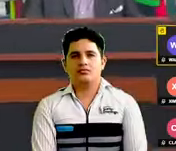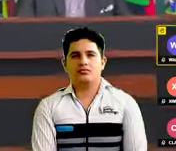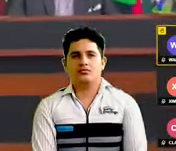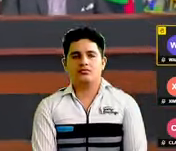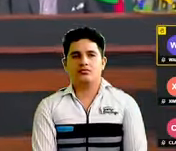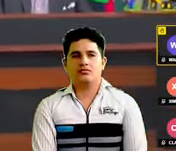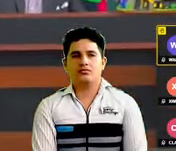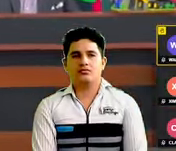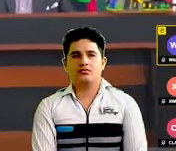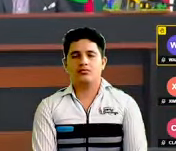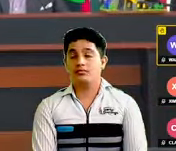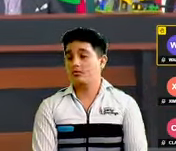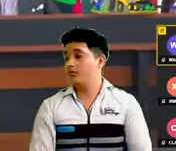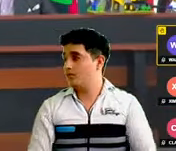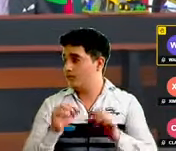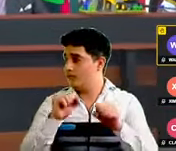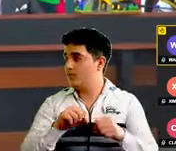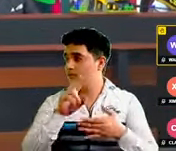Proceda